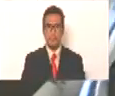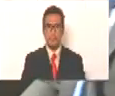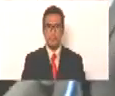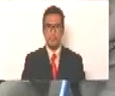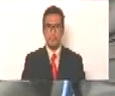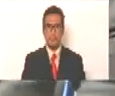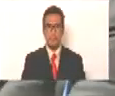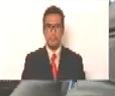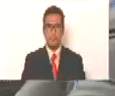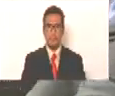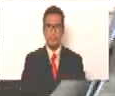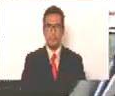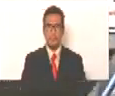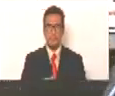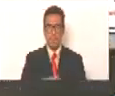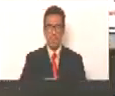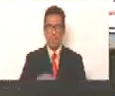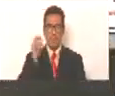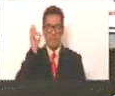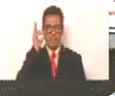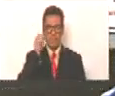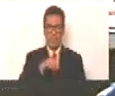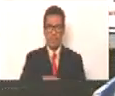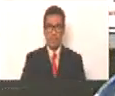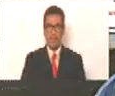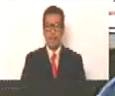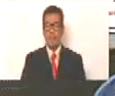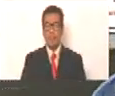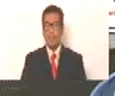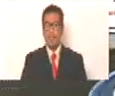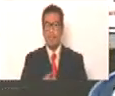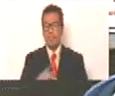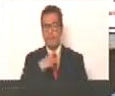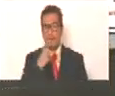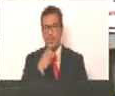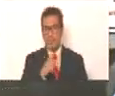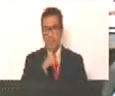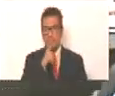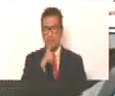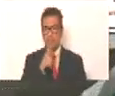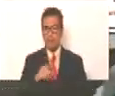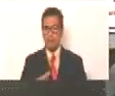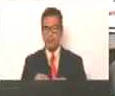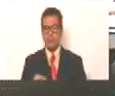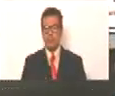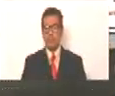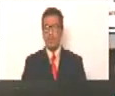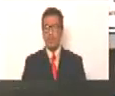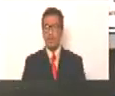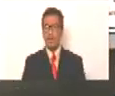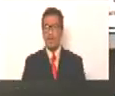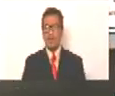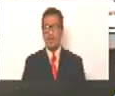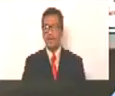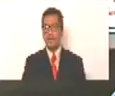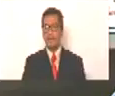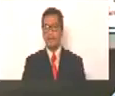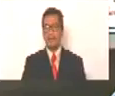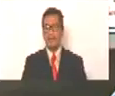Miren, la historiografía y la política ha sido cruel con las mujeres. O abren un boquete en la